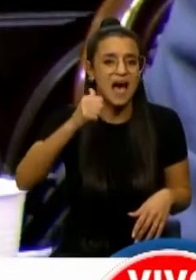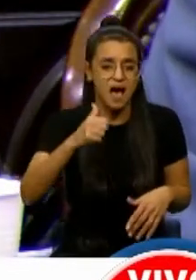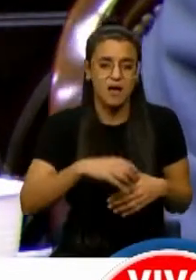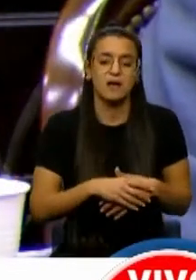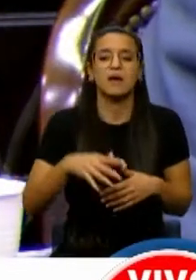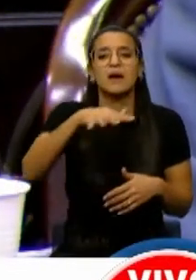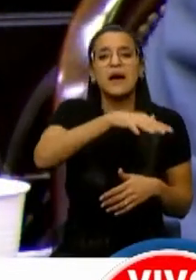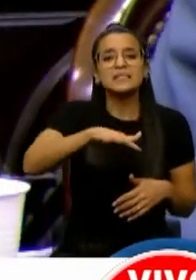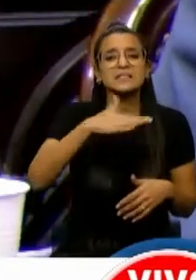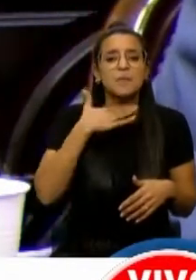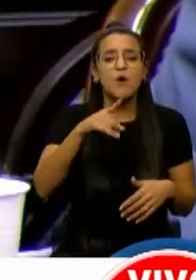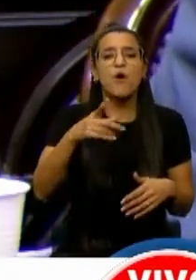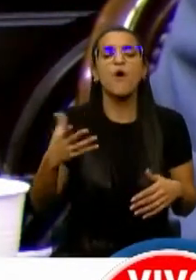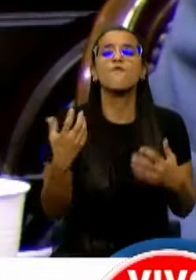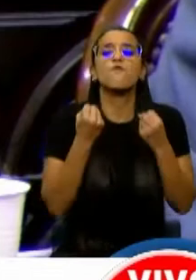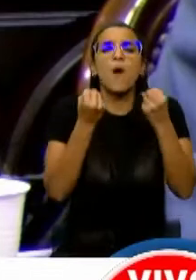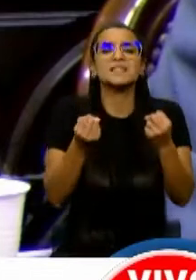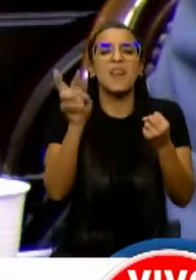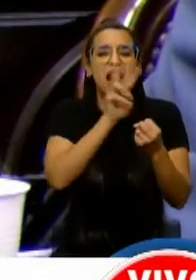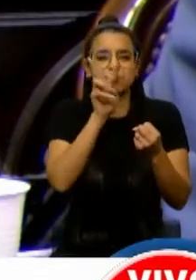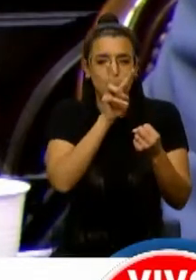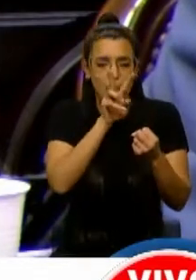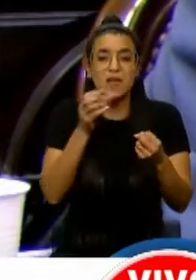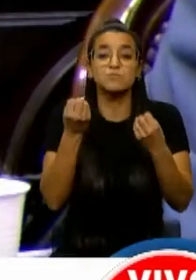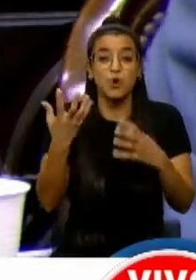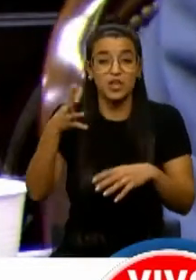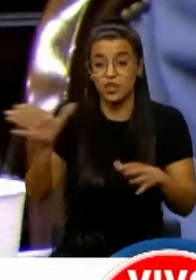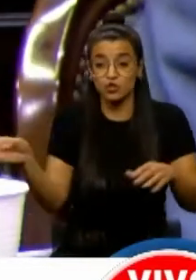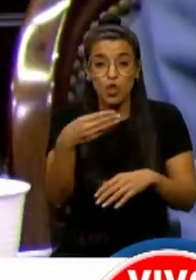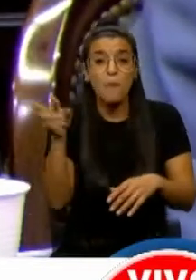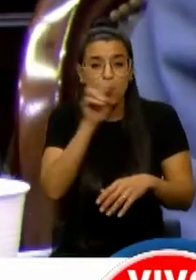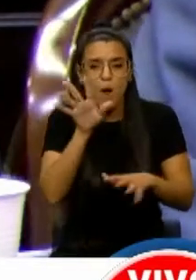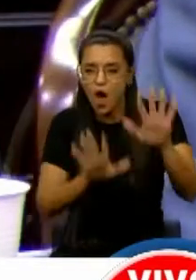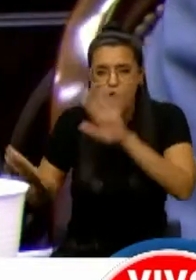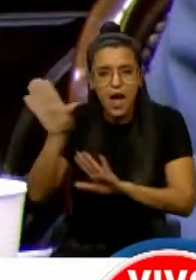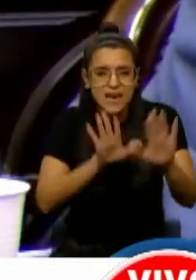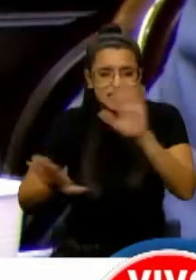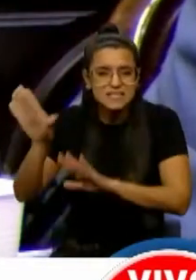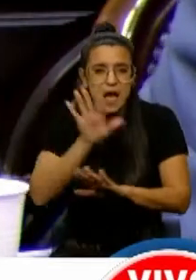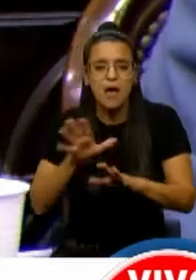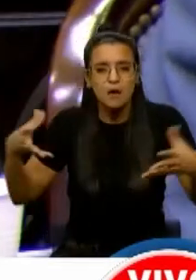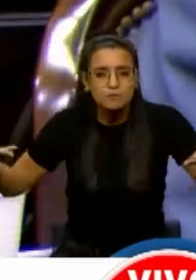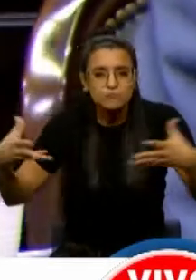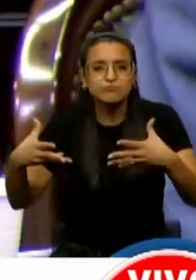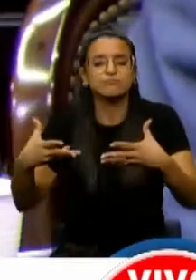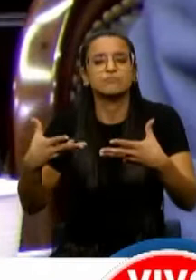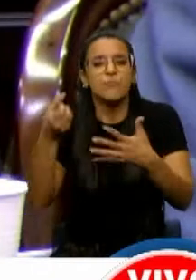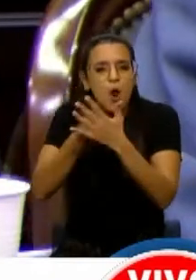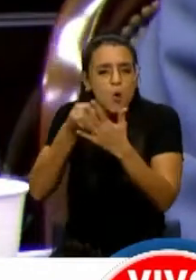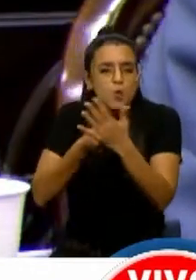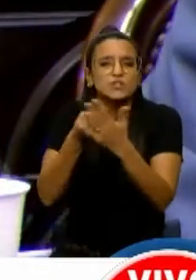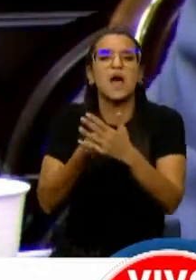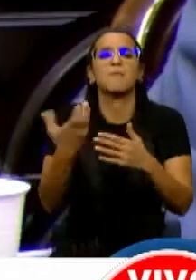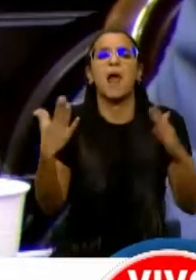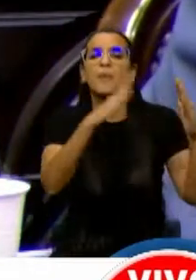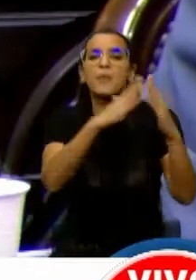el asentamiento La Fuerza de las Mujeres, porque eran mujeres las que se organizaron para darle una vivienda a